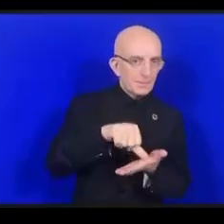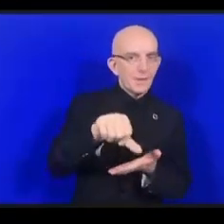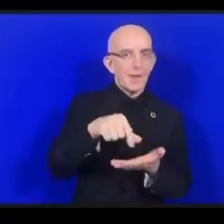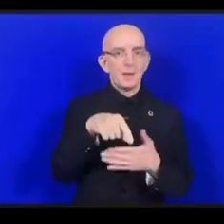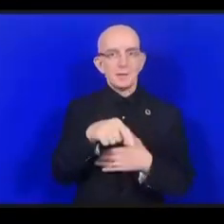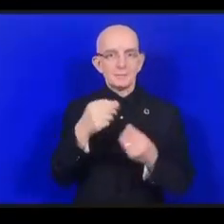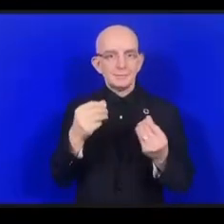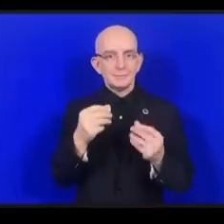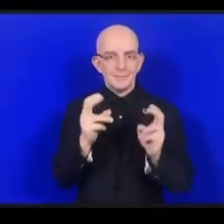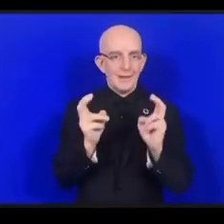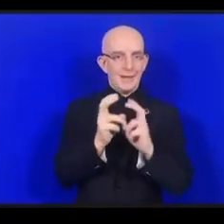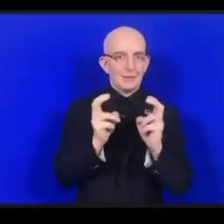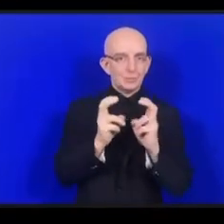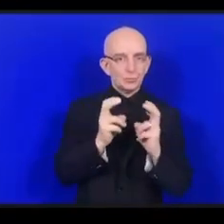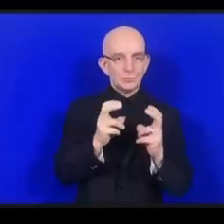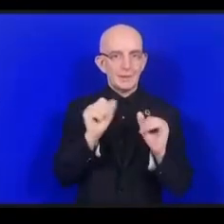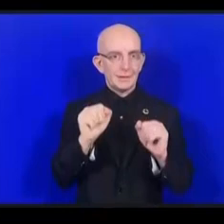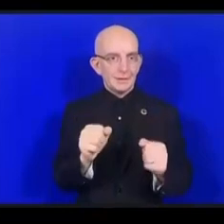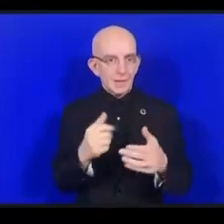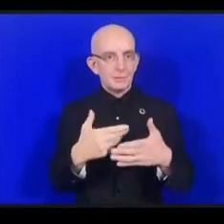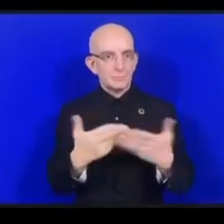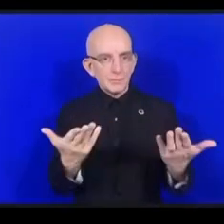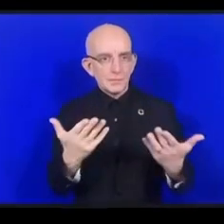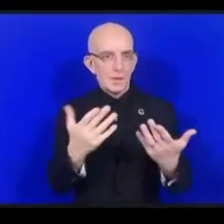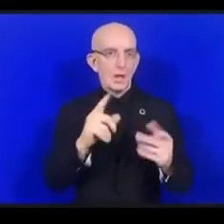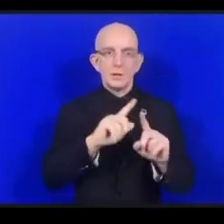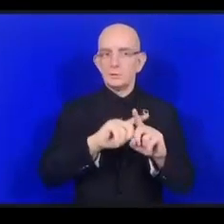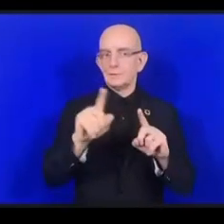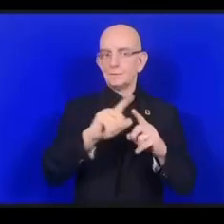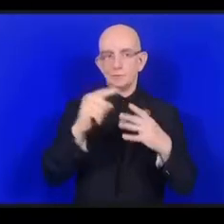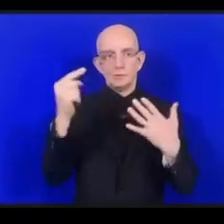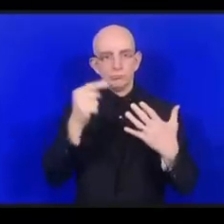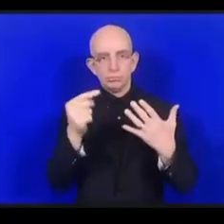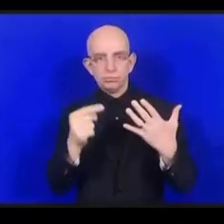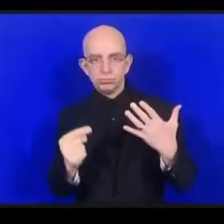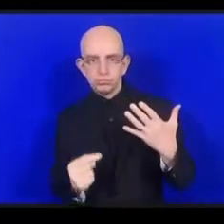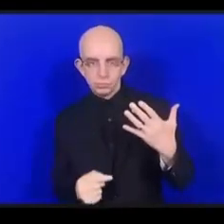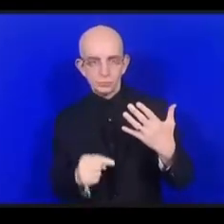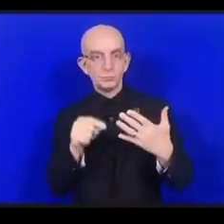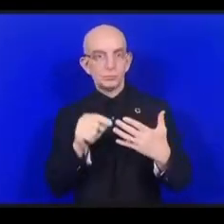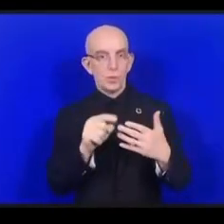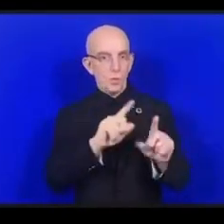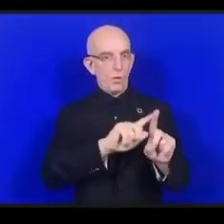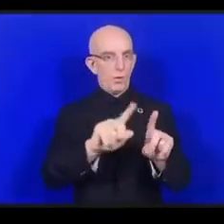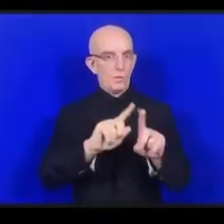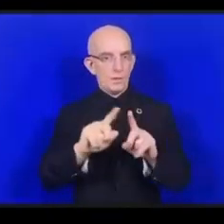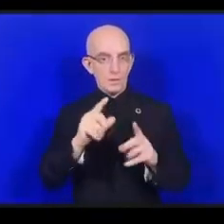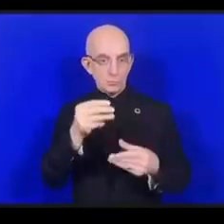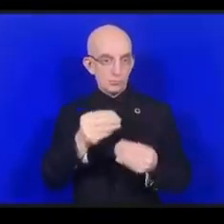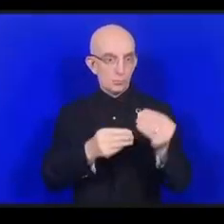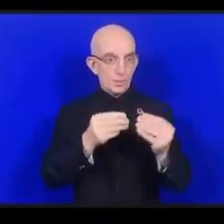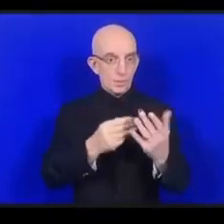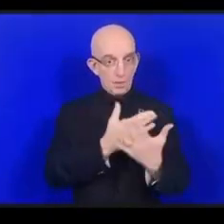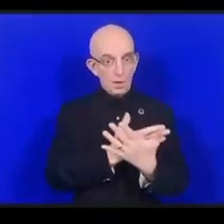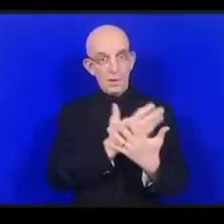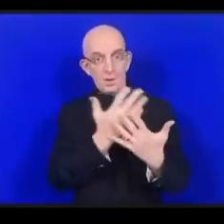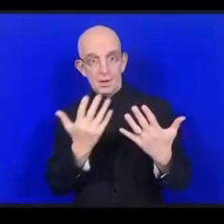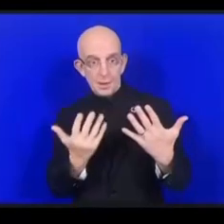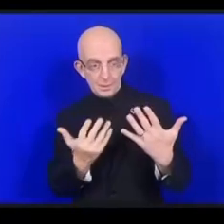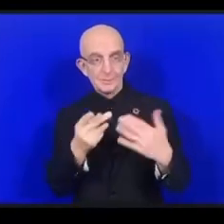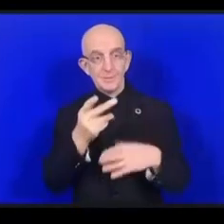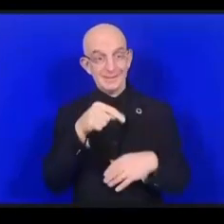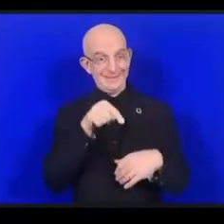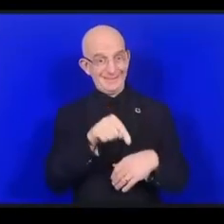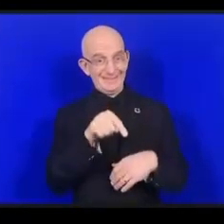básicamente cada uno de esos problemas que tratamos de solucionar con los ods Es uno que puede de